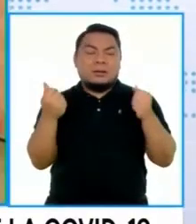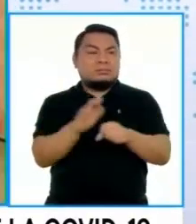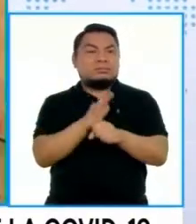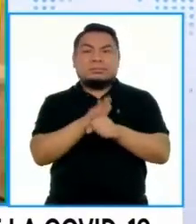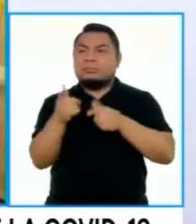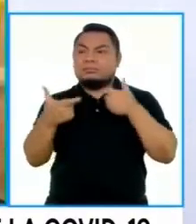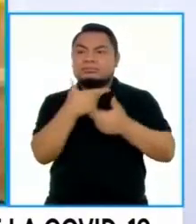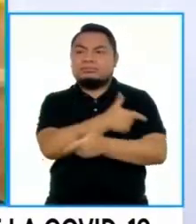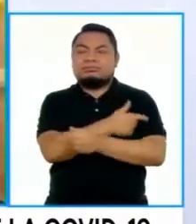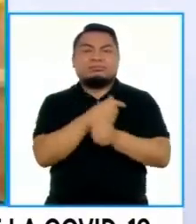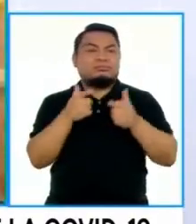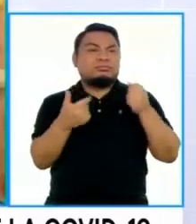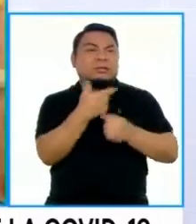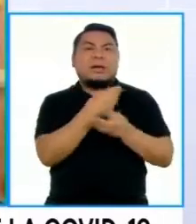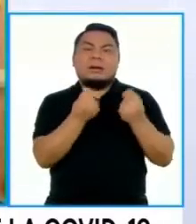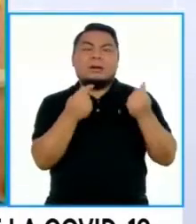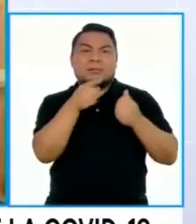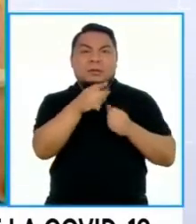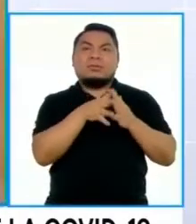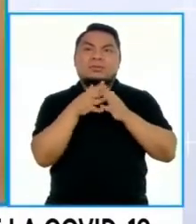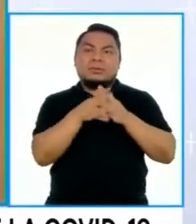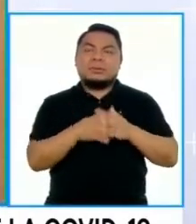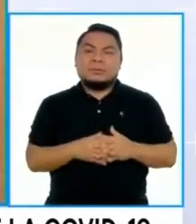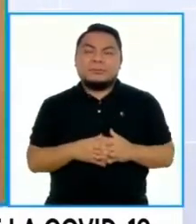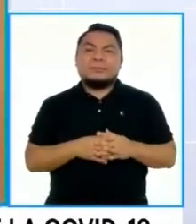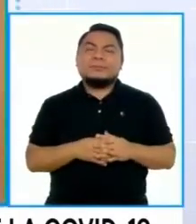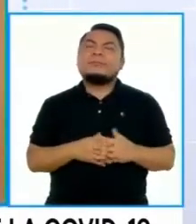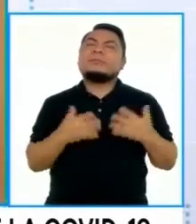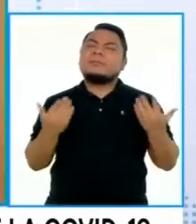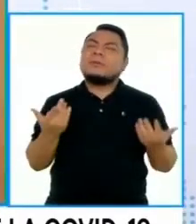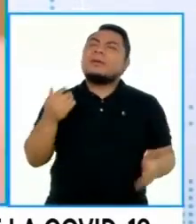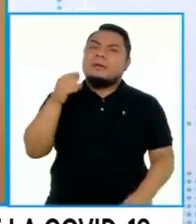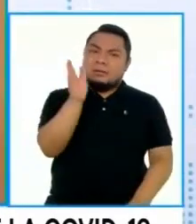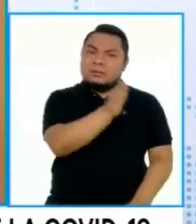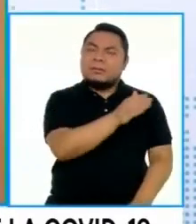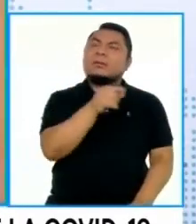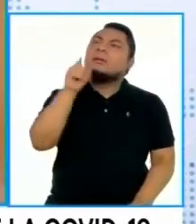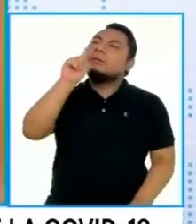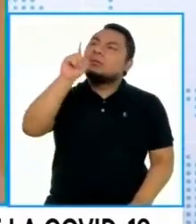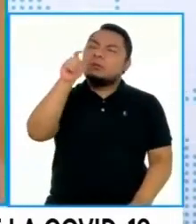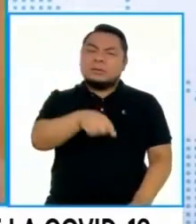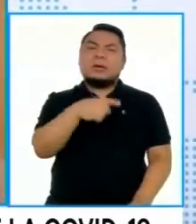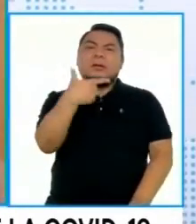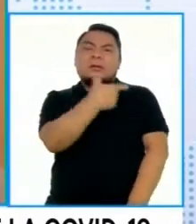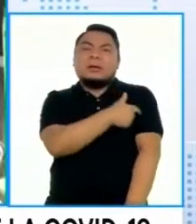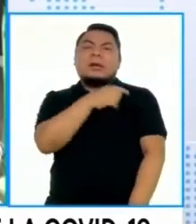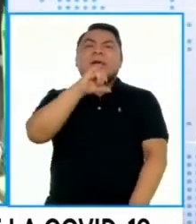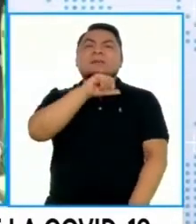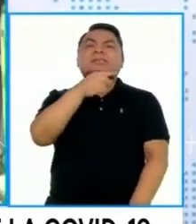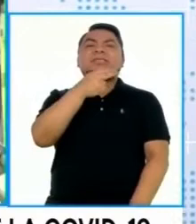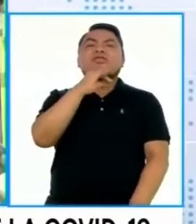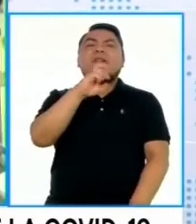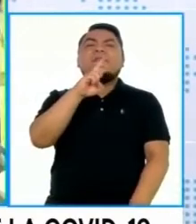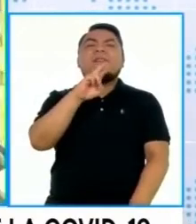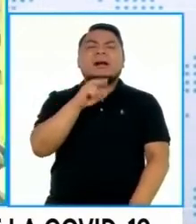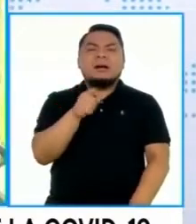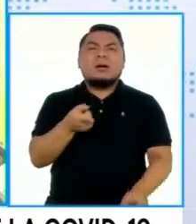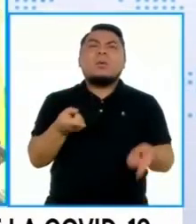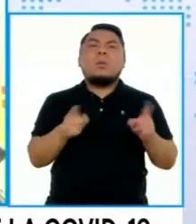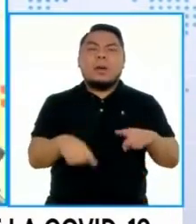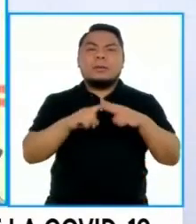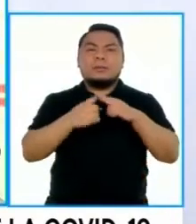lo más rápido posible, ¿verdad? En espera de las segundas dosis. ¿Qué sabemos de las vacunas de Sinopharm? ¿Cuándo esperamos que se pueda comenzar